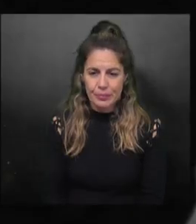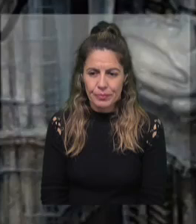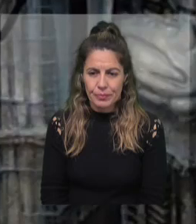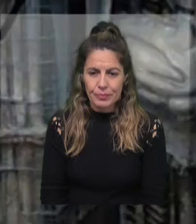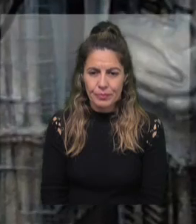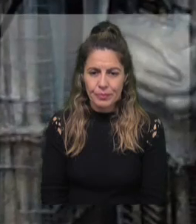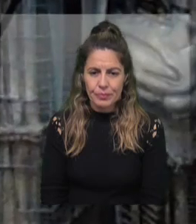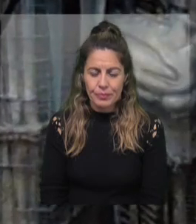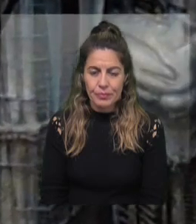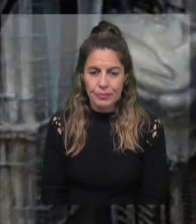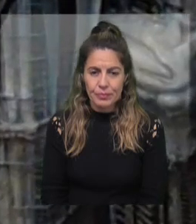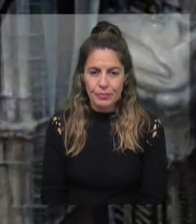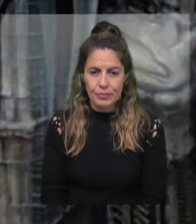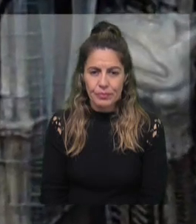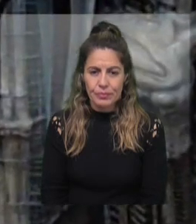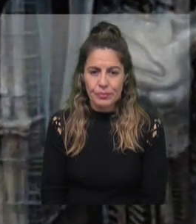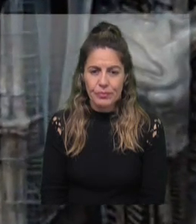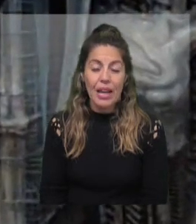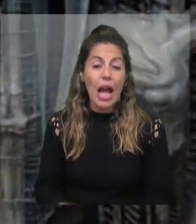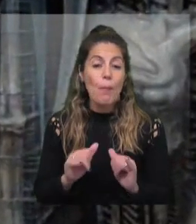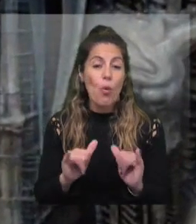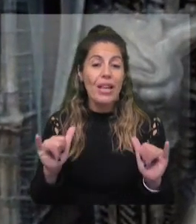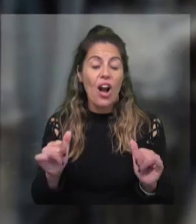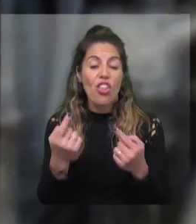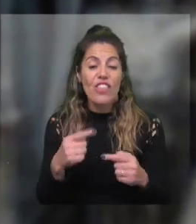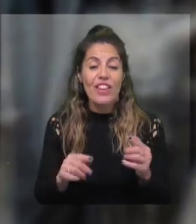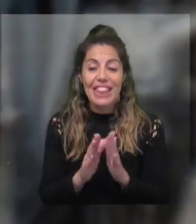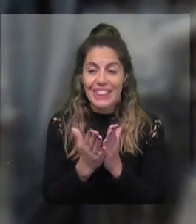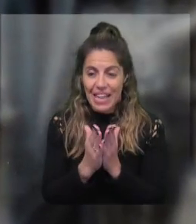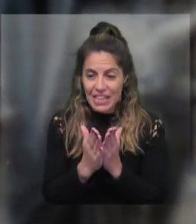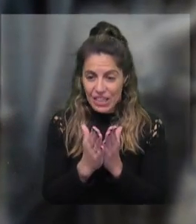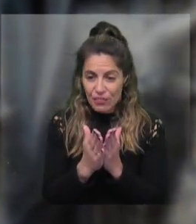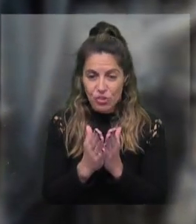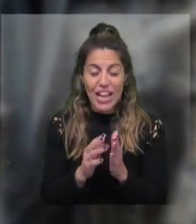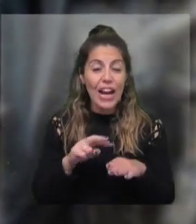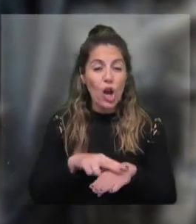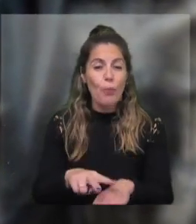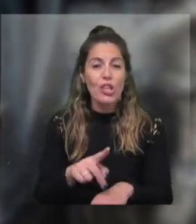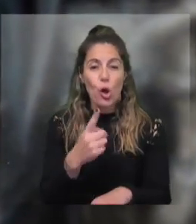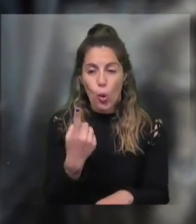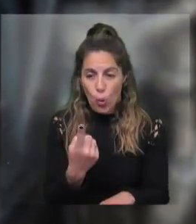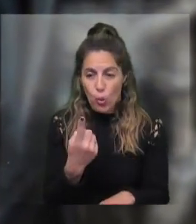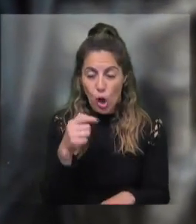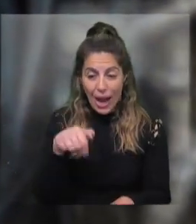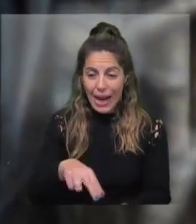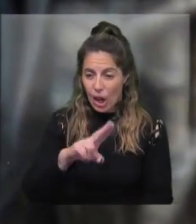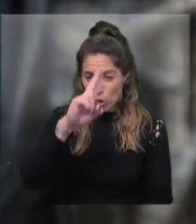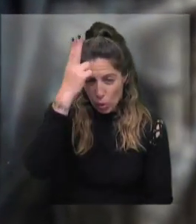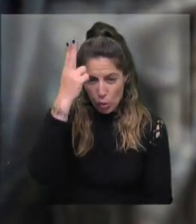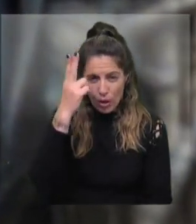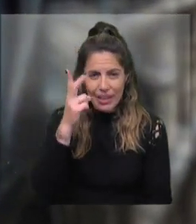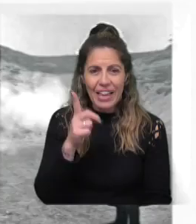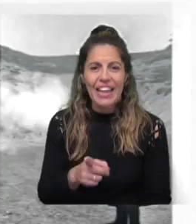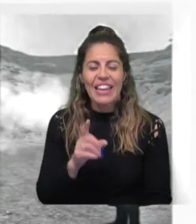La editorial especializada en arte Taschen ha publicado varios libros de la obra de Giger. Recomiendo uno que se encuentra en librerías en Uruguay, Giger por